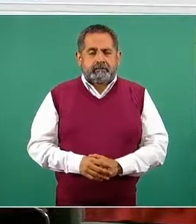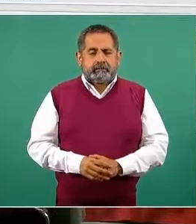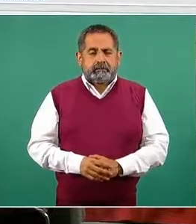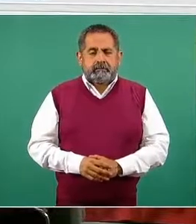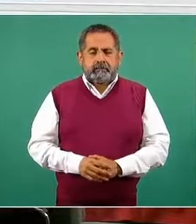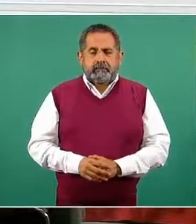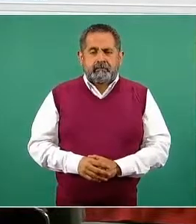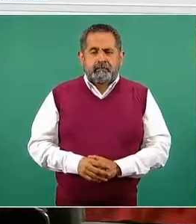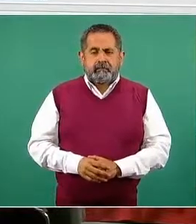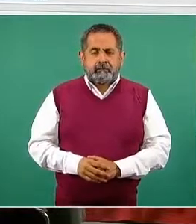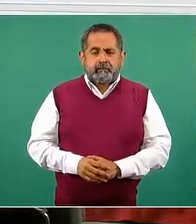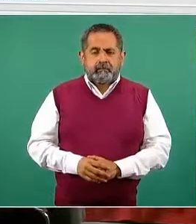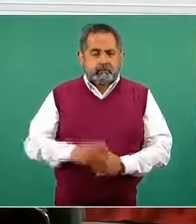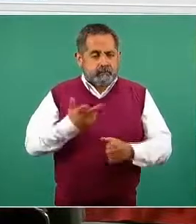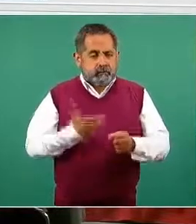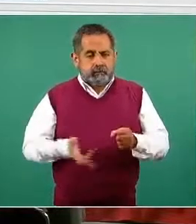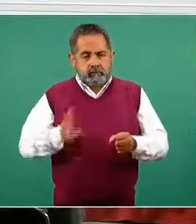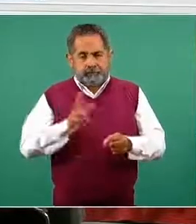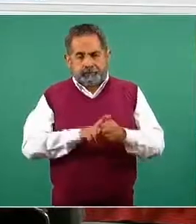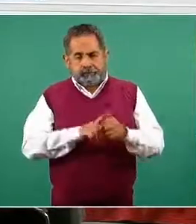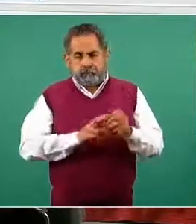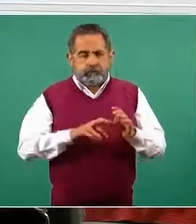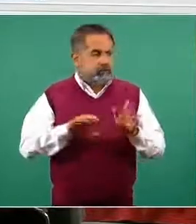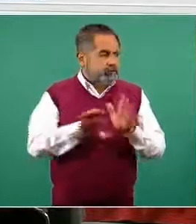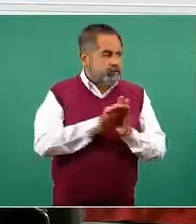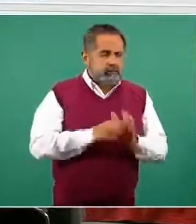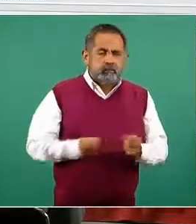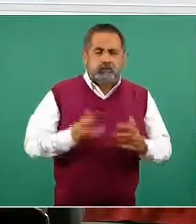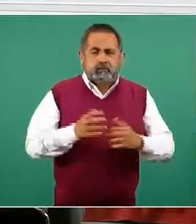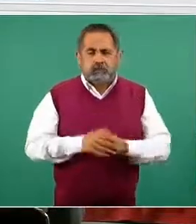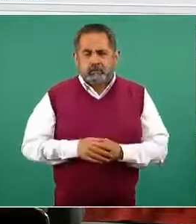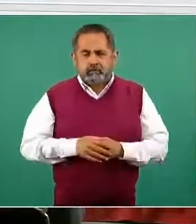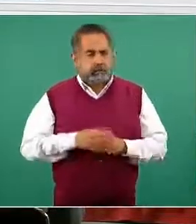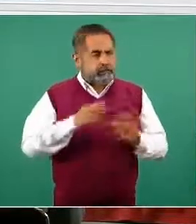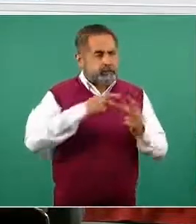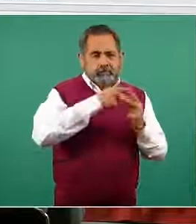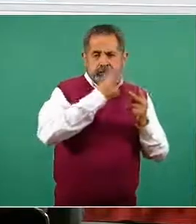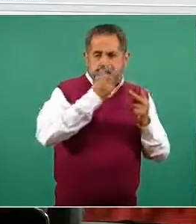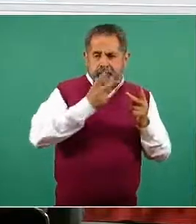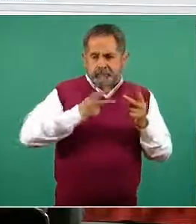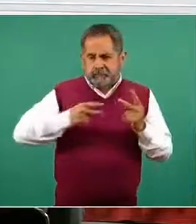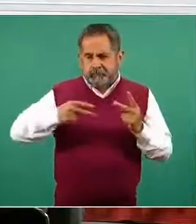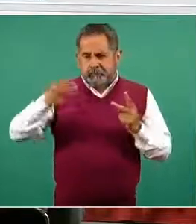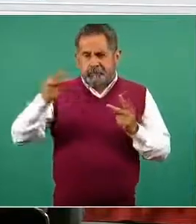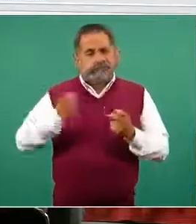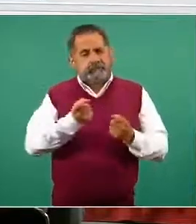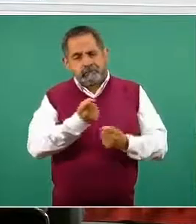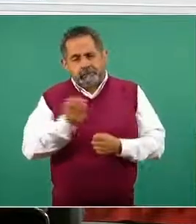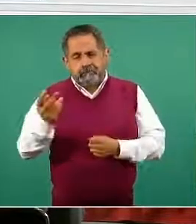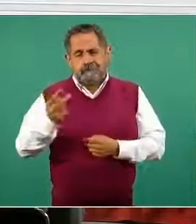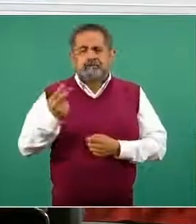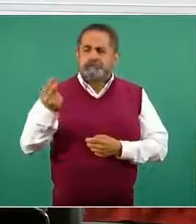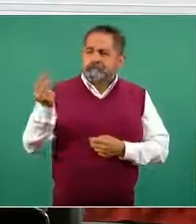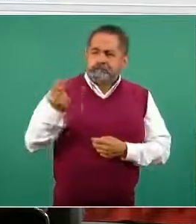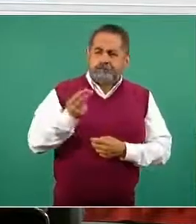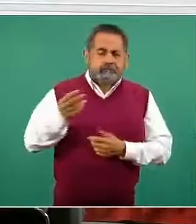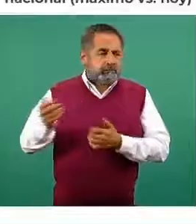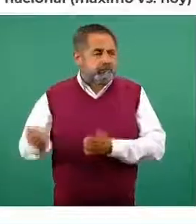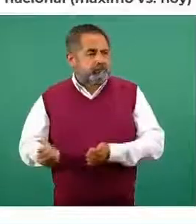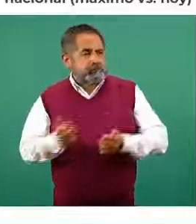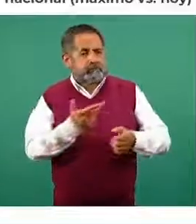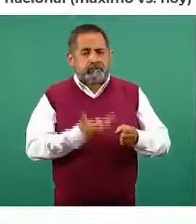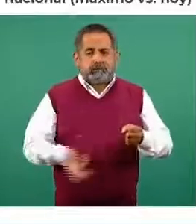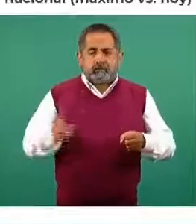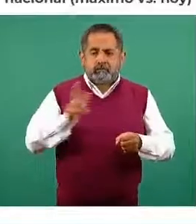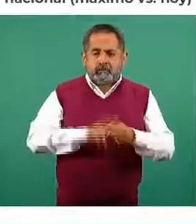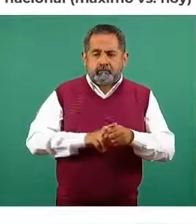La evolución diaria de hospitalización nacional, esta curva epidémica de personas que han requerido de una hospitalización, es decir, que